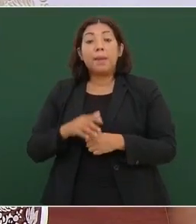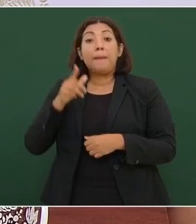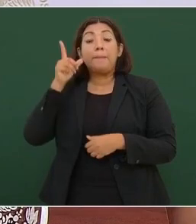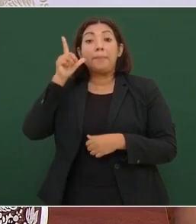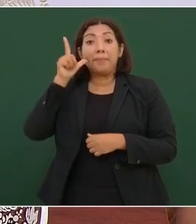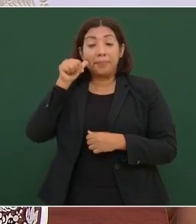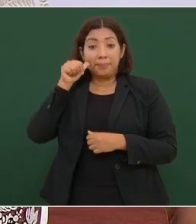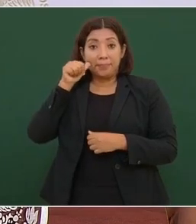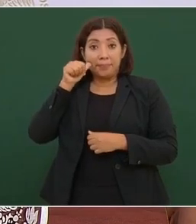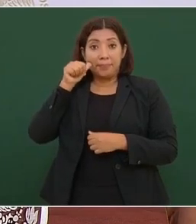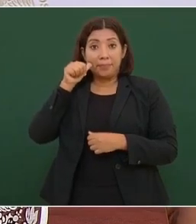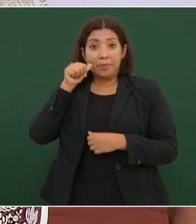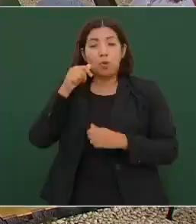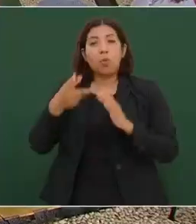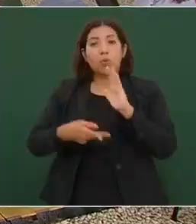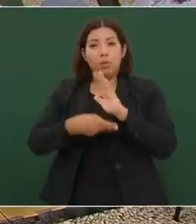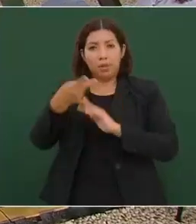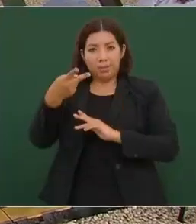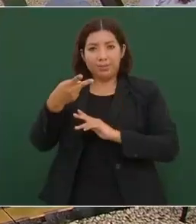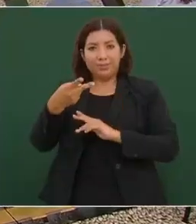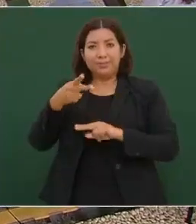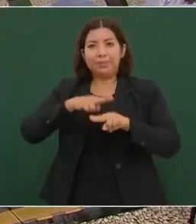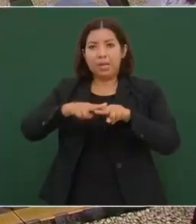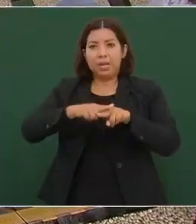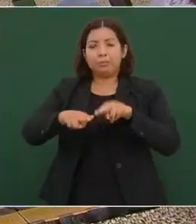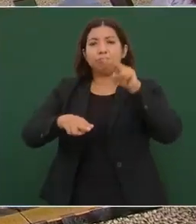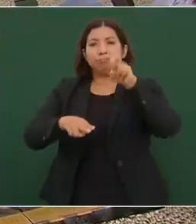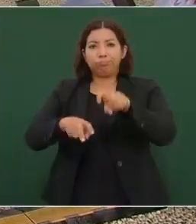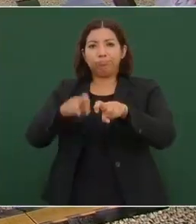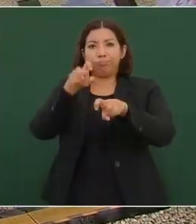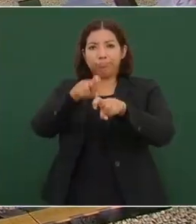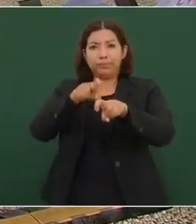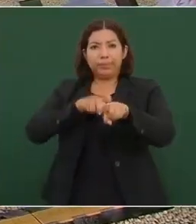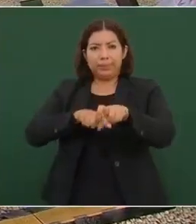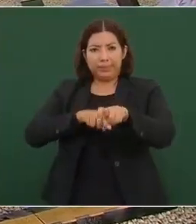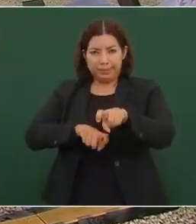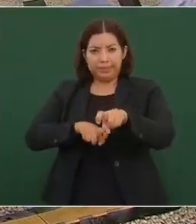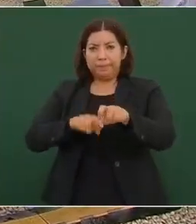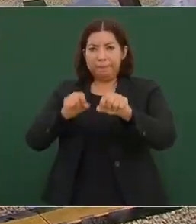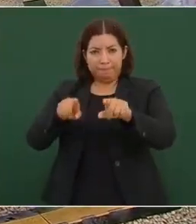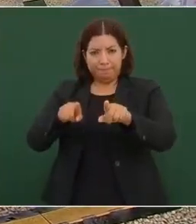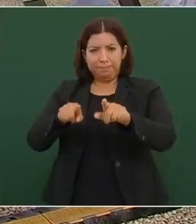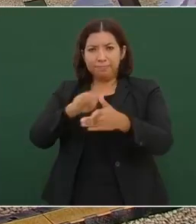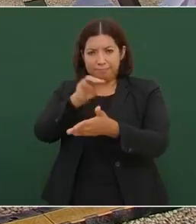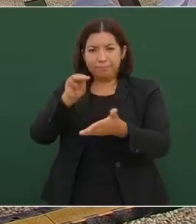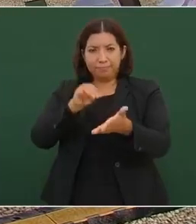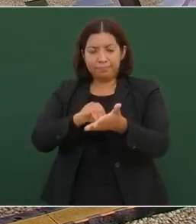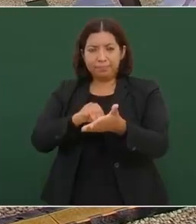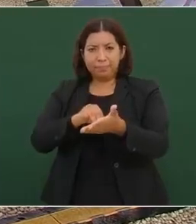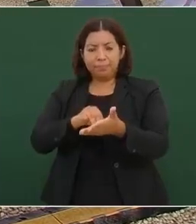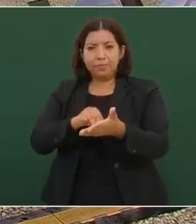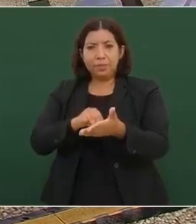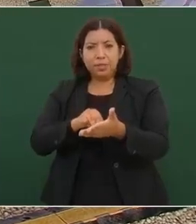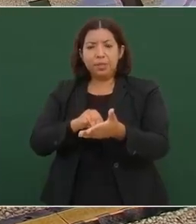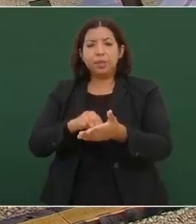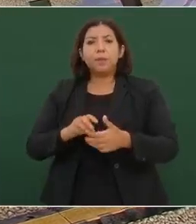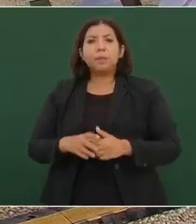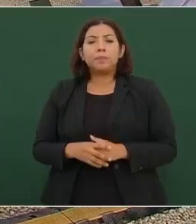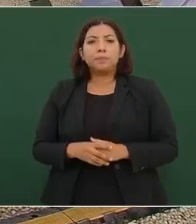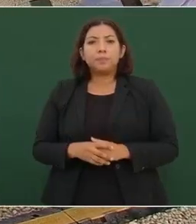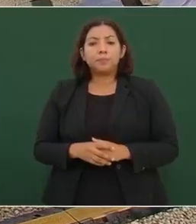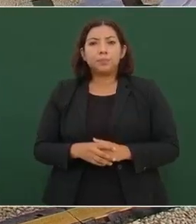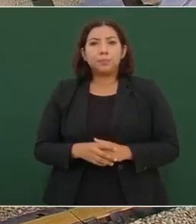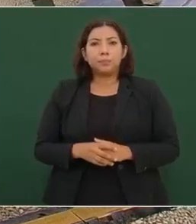Mañana de nuevo abordamos el tren en Mérida, en Tella.